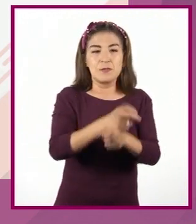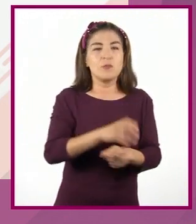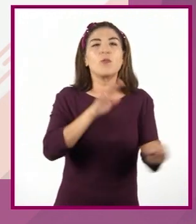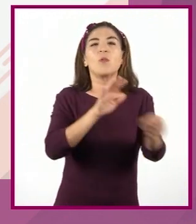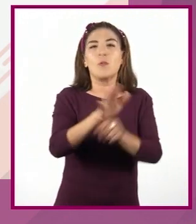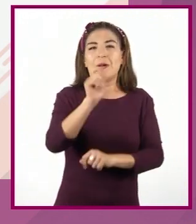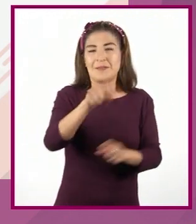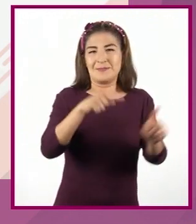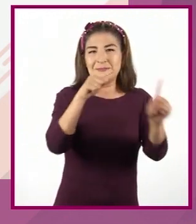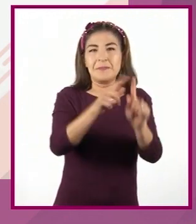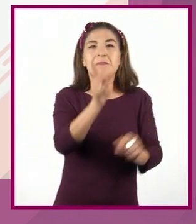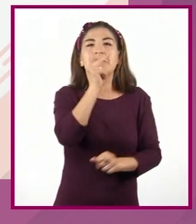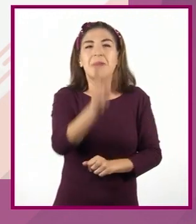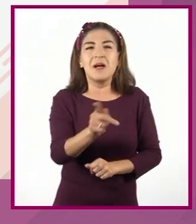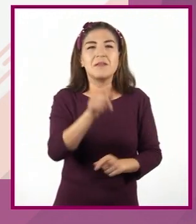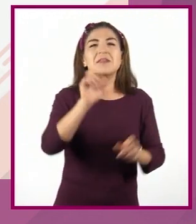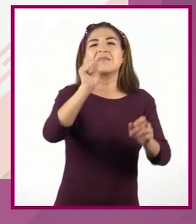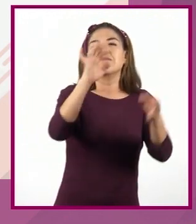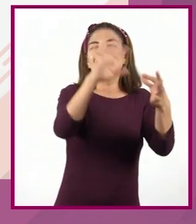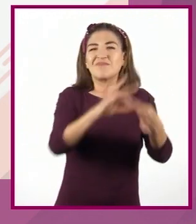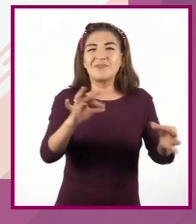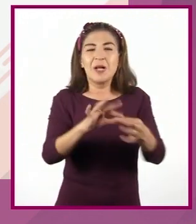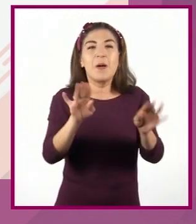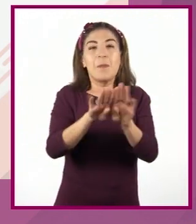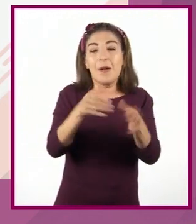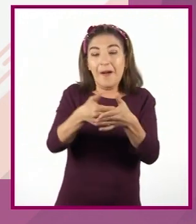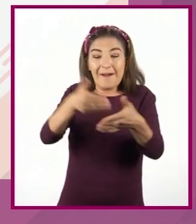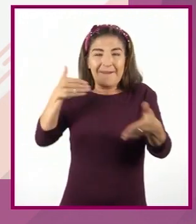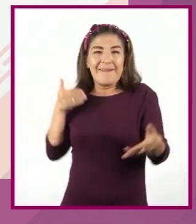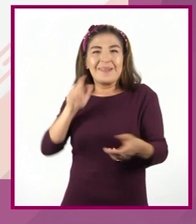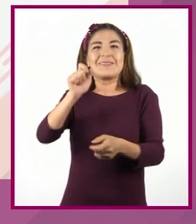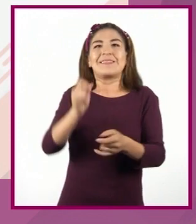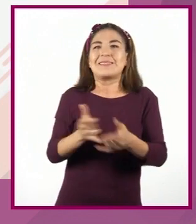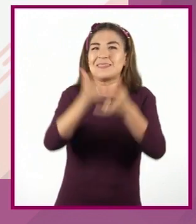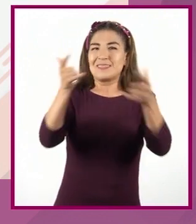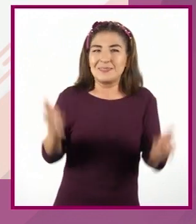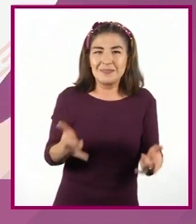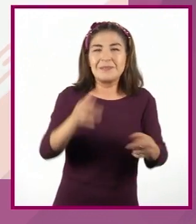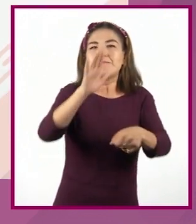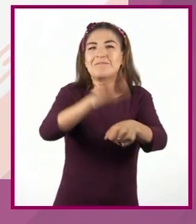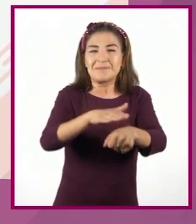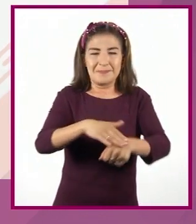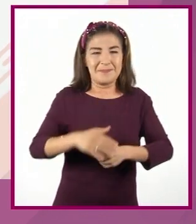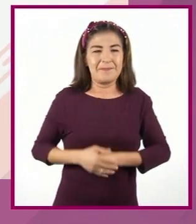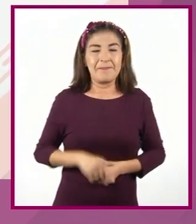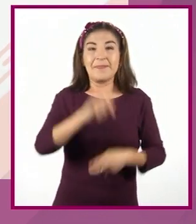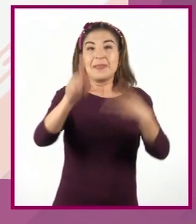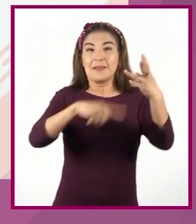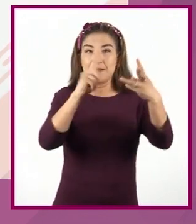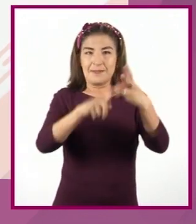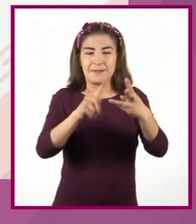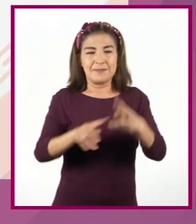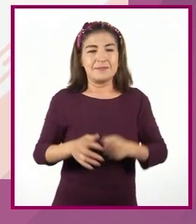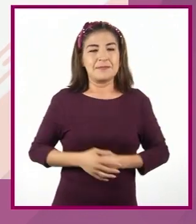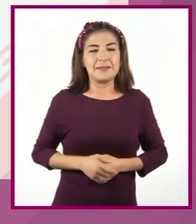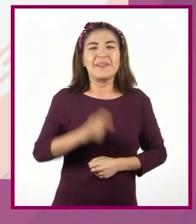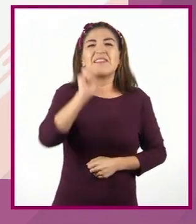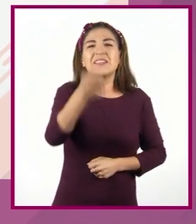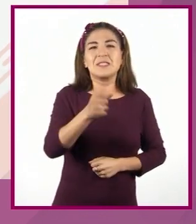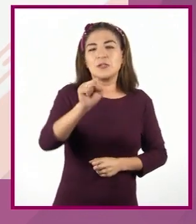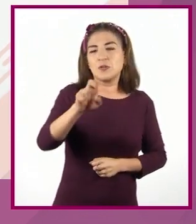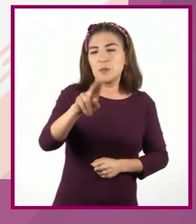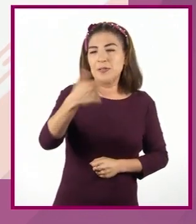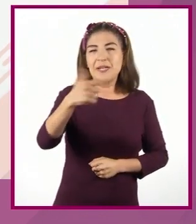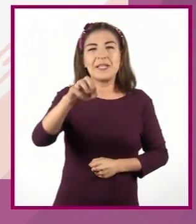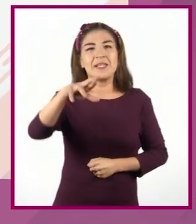enunciado que indique una anticipación o prolepsis. En la tercera, definan qué subgénero